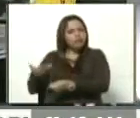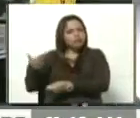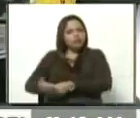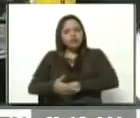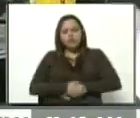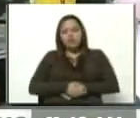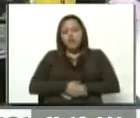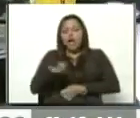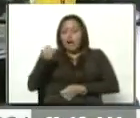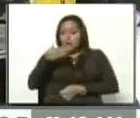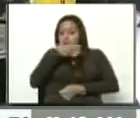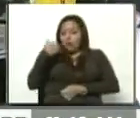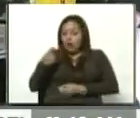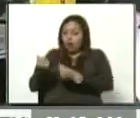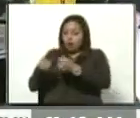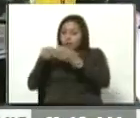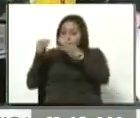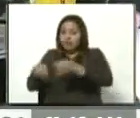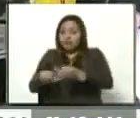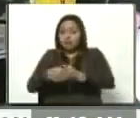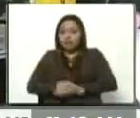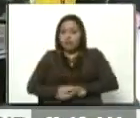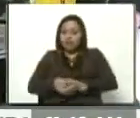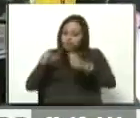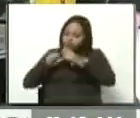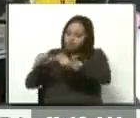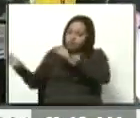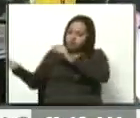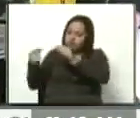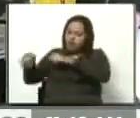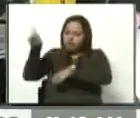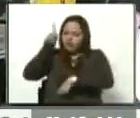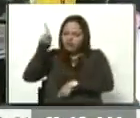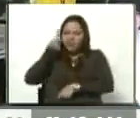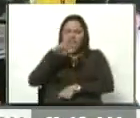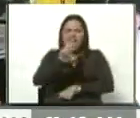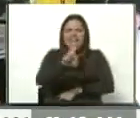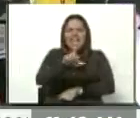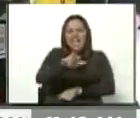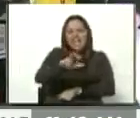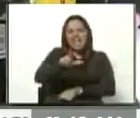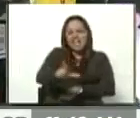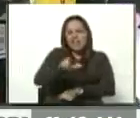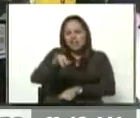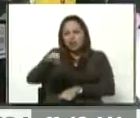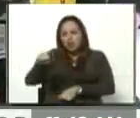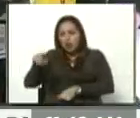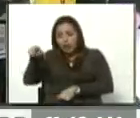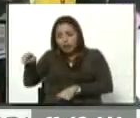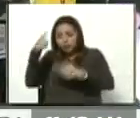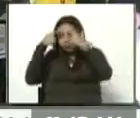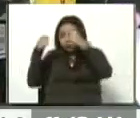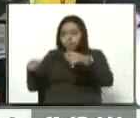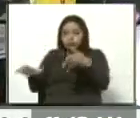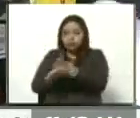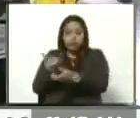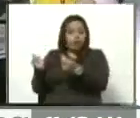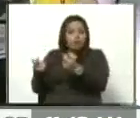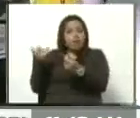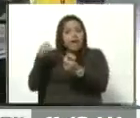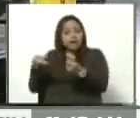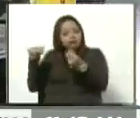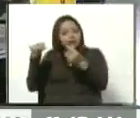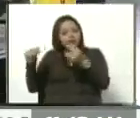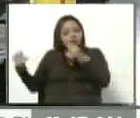Está creciendo la economía real. Bueno, continuamos conversando con el profesor Elio Córdoba, él es economista y precisamente analizando este